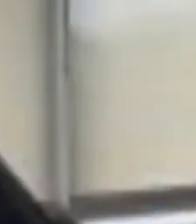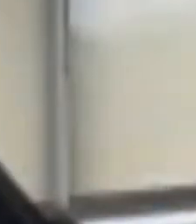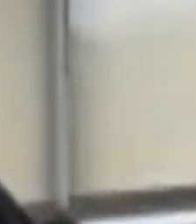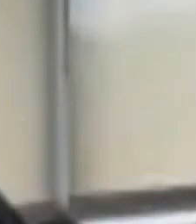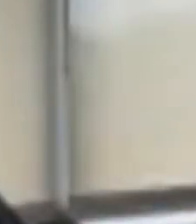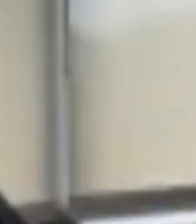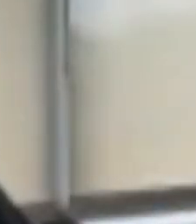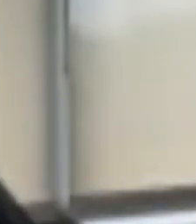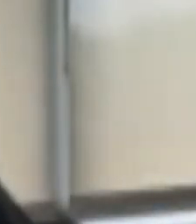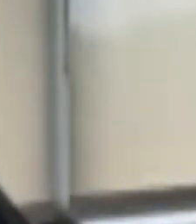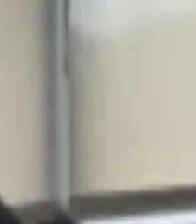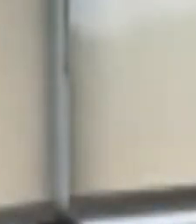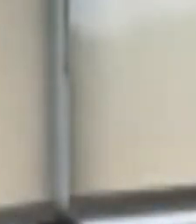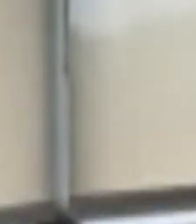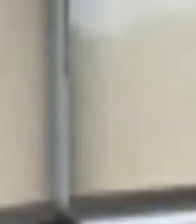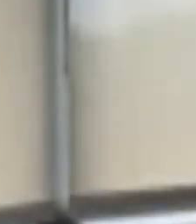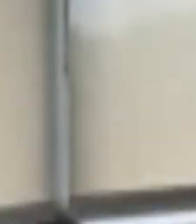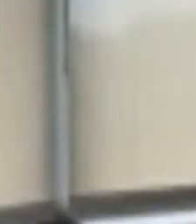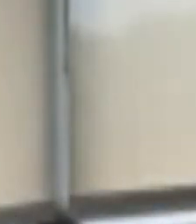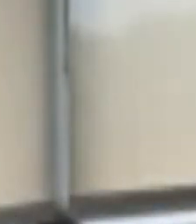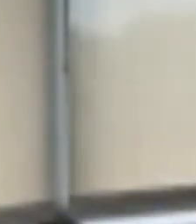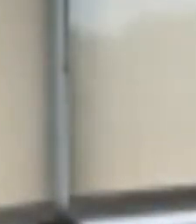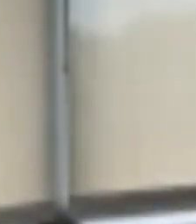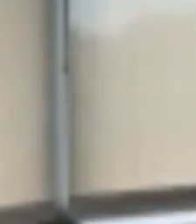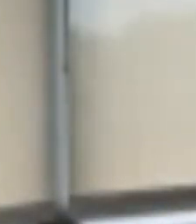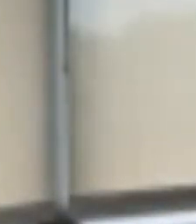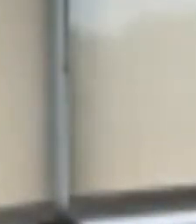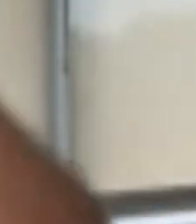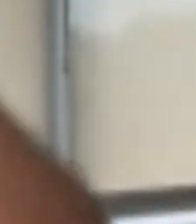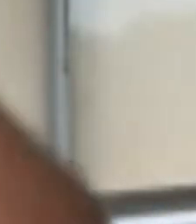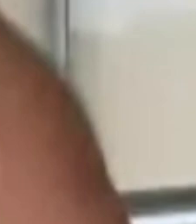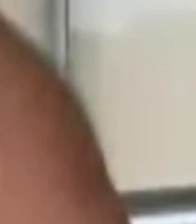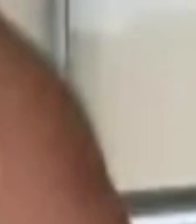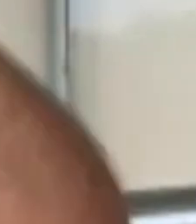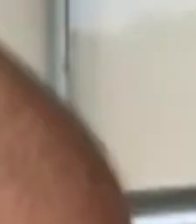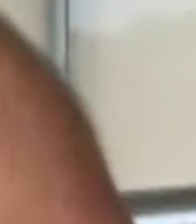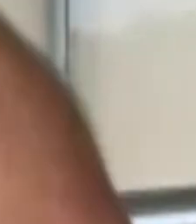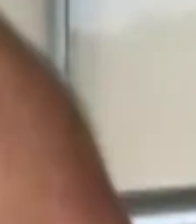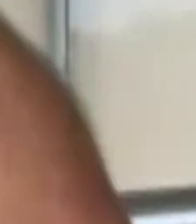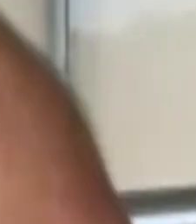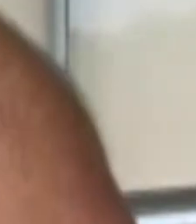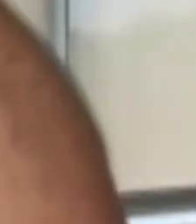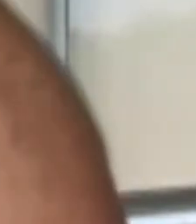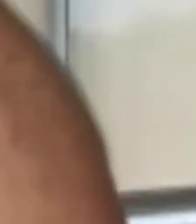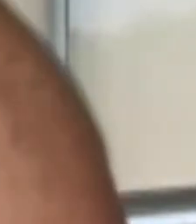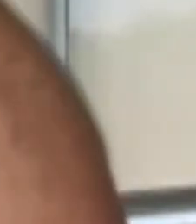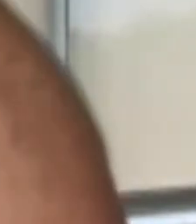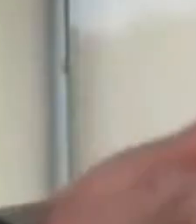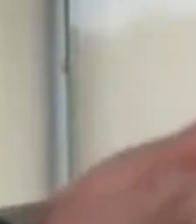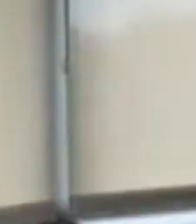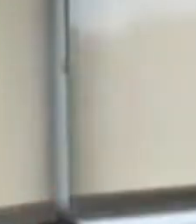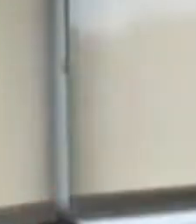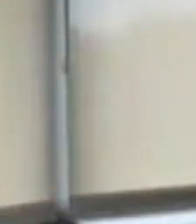Bueno, pues así el doctor Noroña le da su medicina a la oposición, y es que en la oposición siguen con esto que por